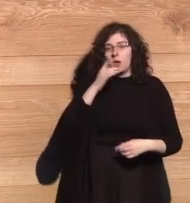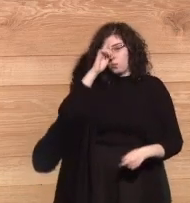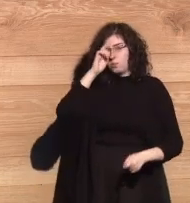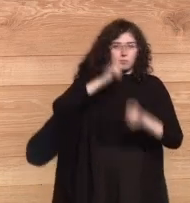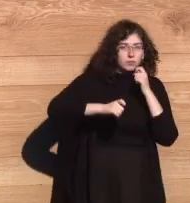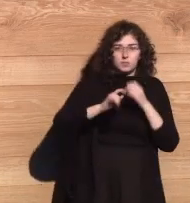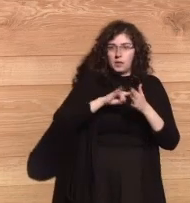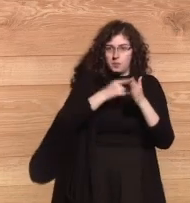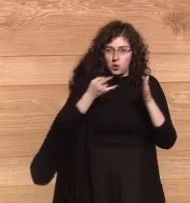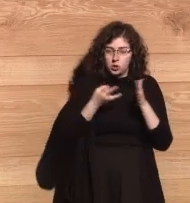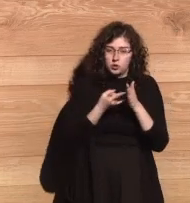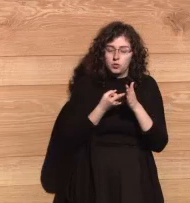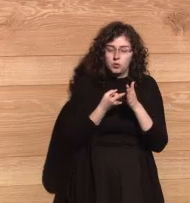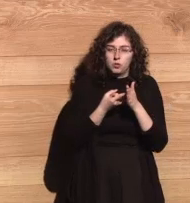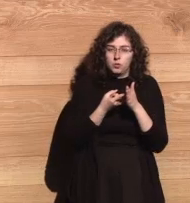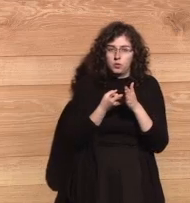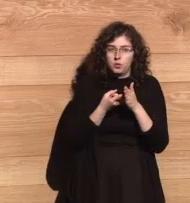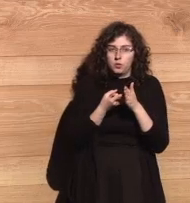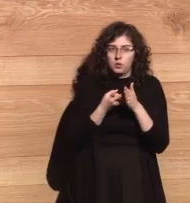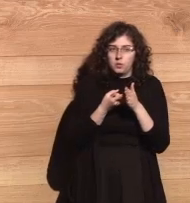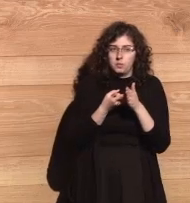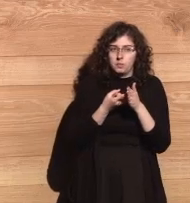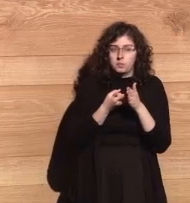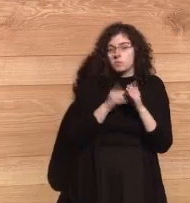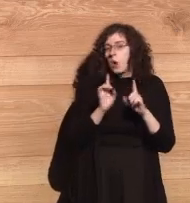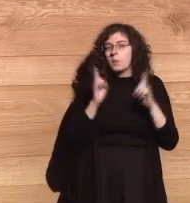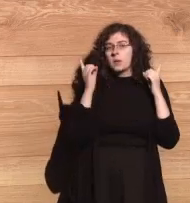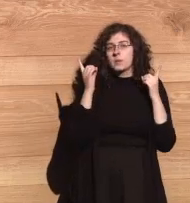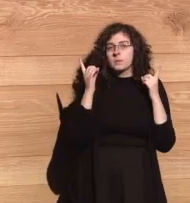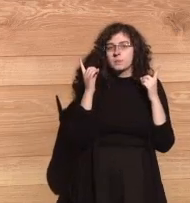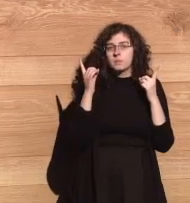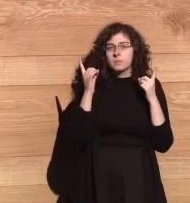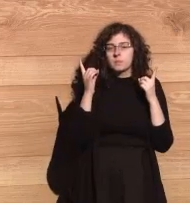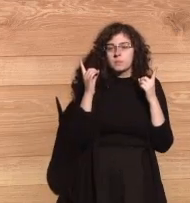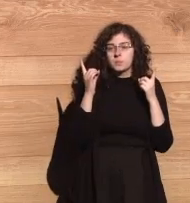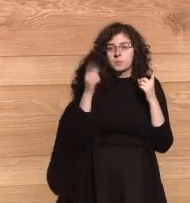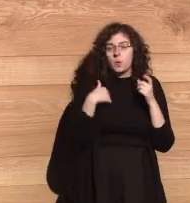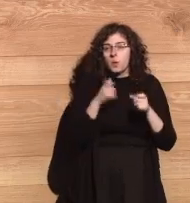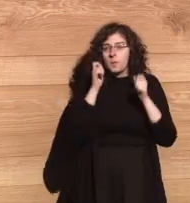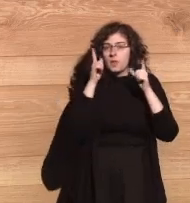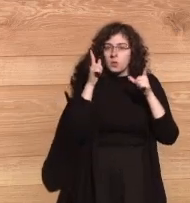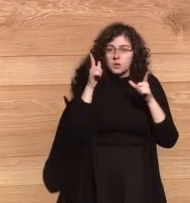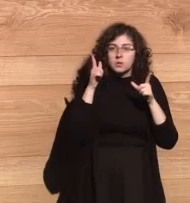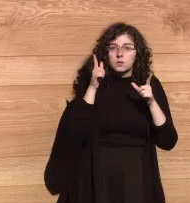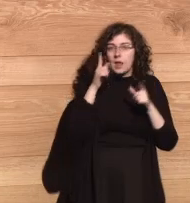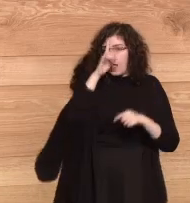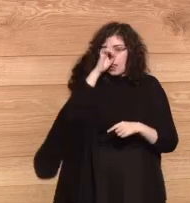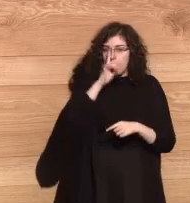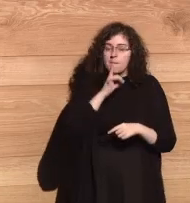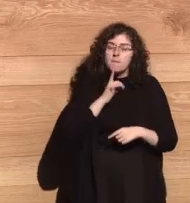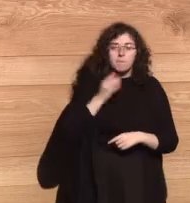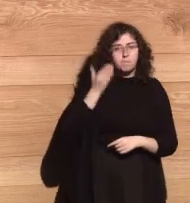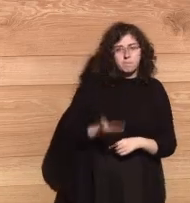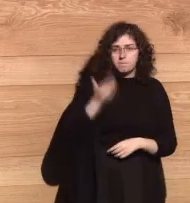ese proyecto fue que, bueno, primero me di cuenta lo importante que es la imagen, ¿no?